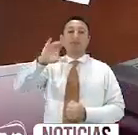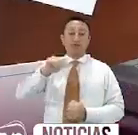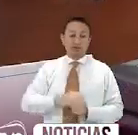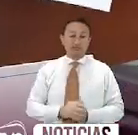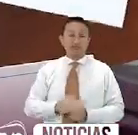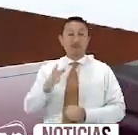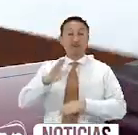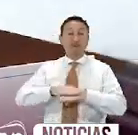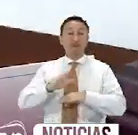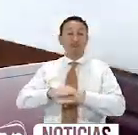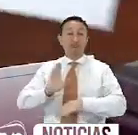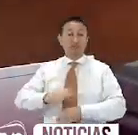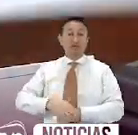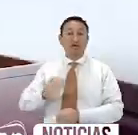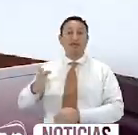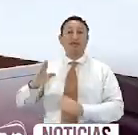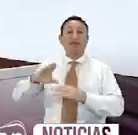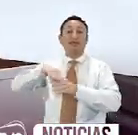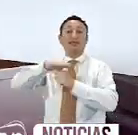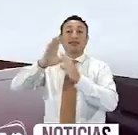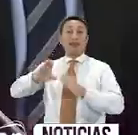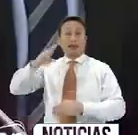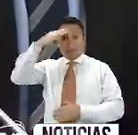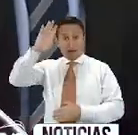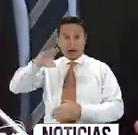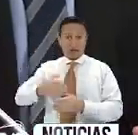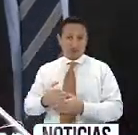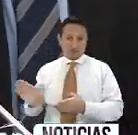en la Embajada de México podría quedar fuera.